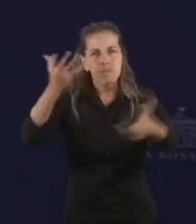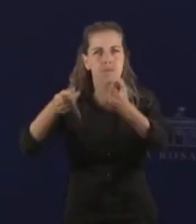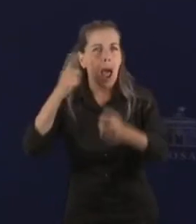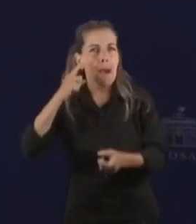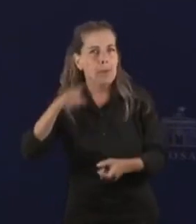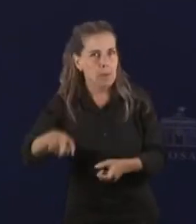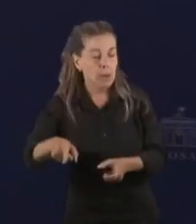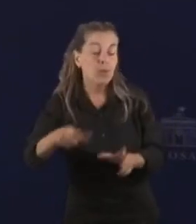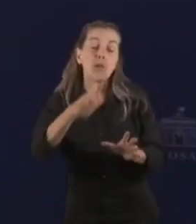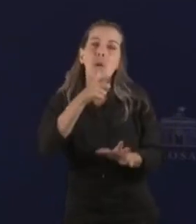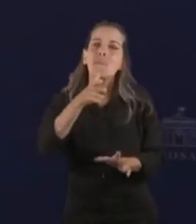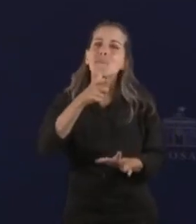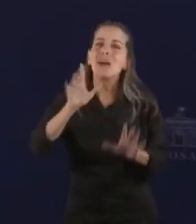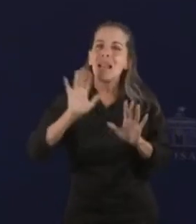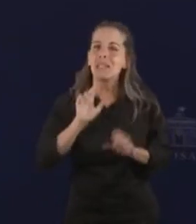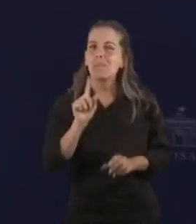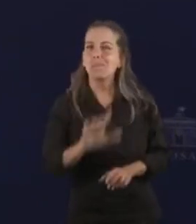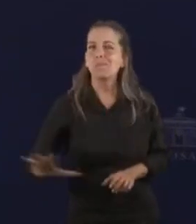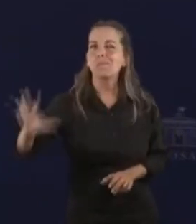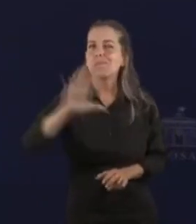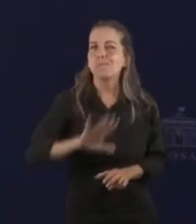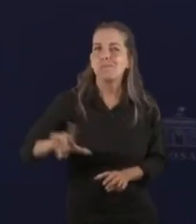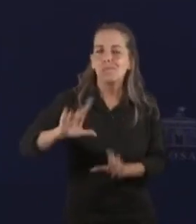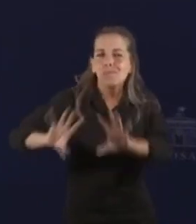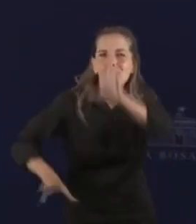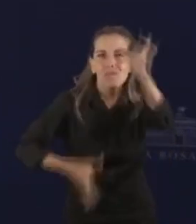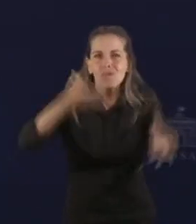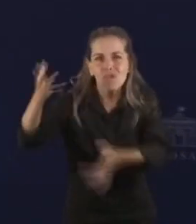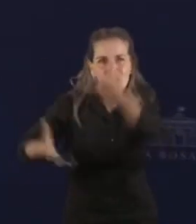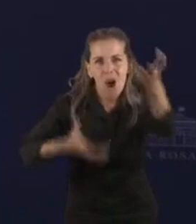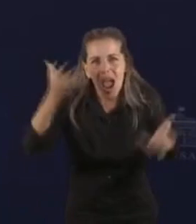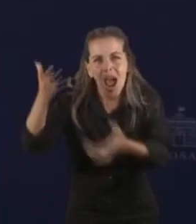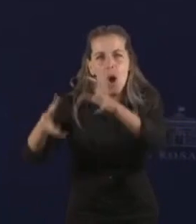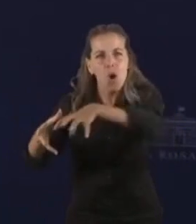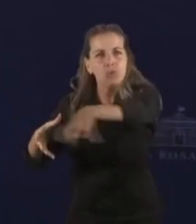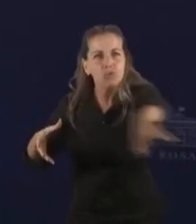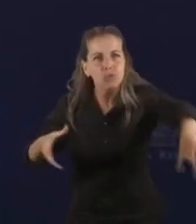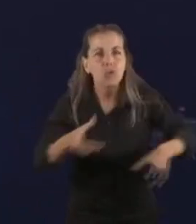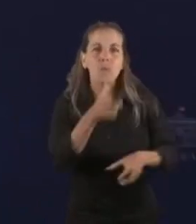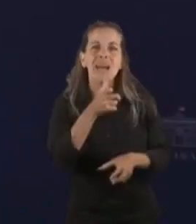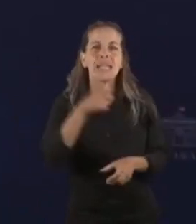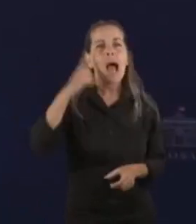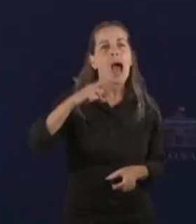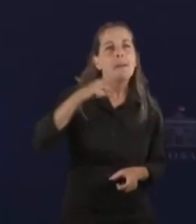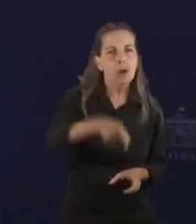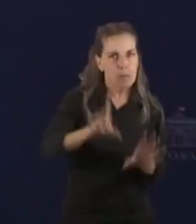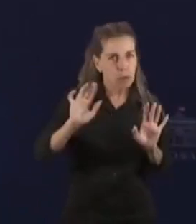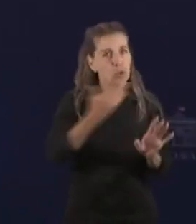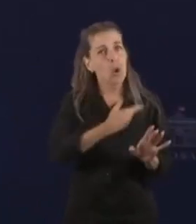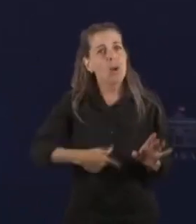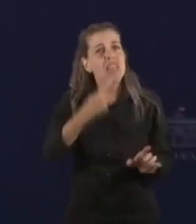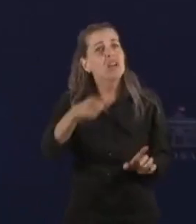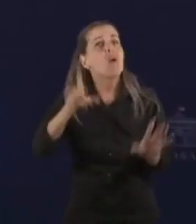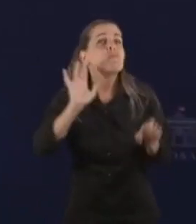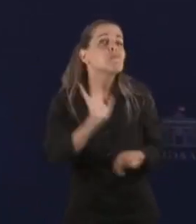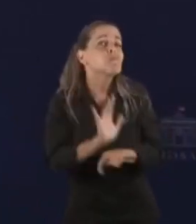de que el el incendio o el fuego los pudieron ser intencionales que de todas maneras